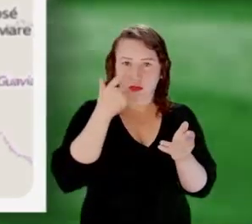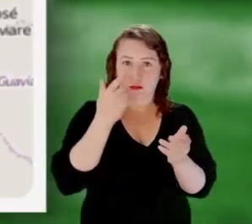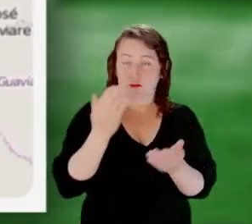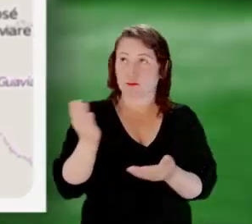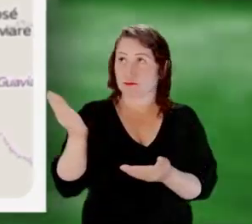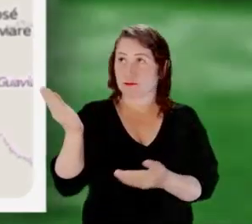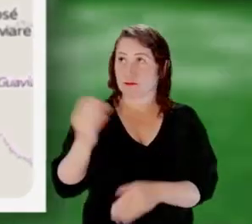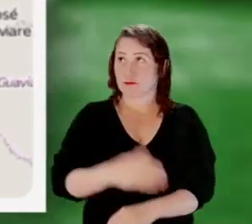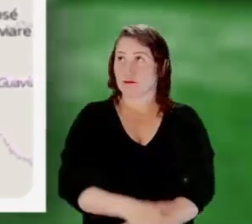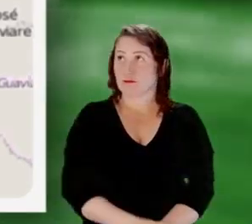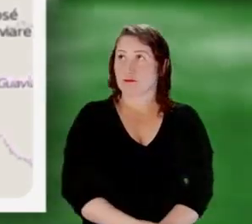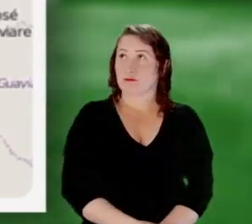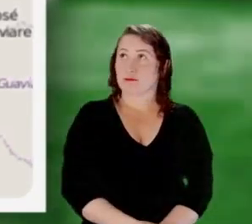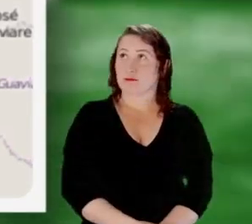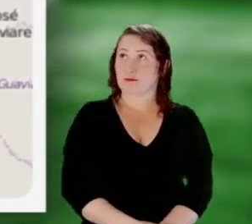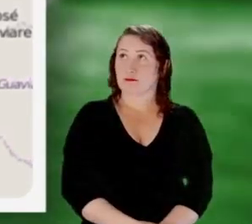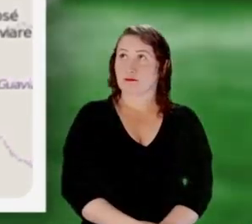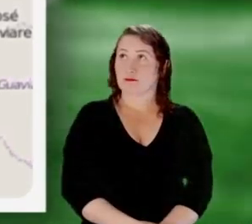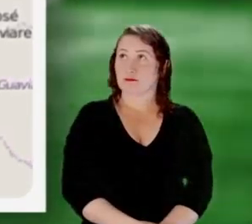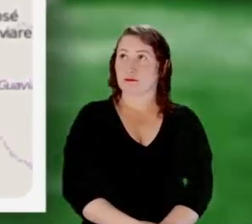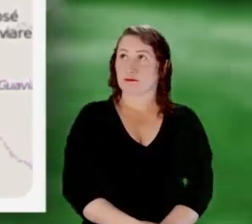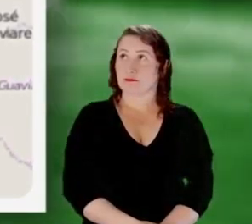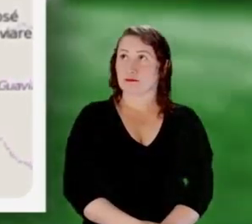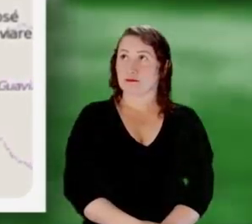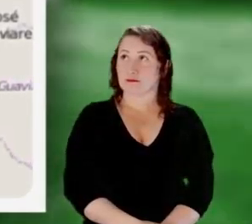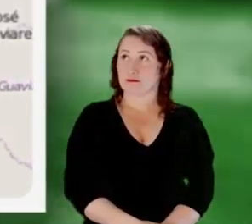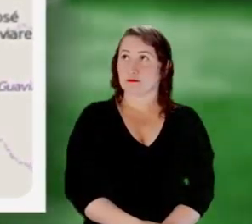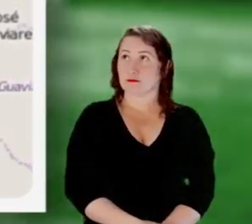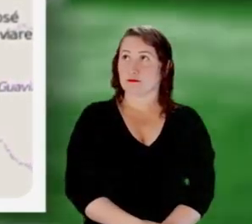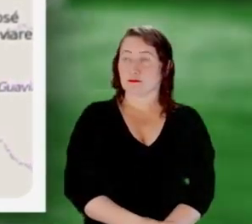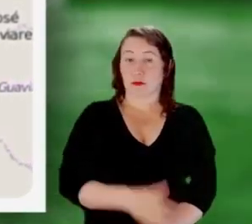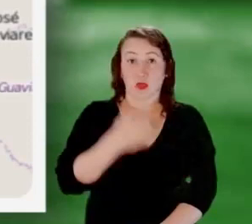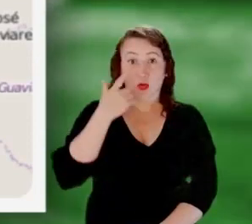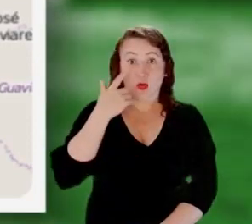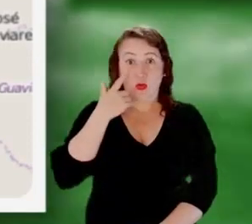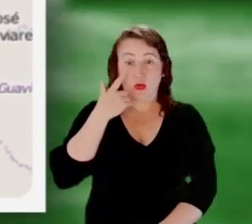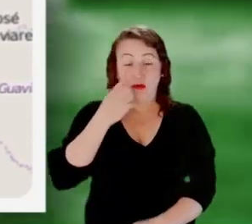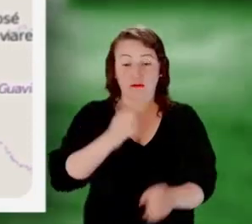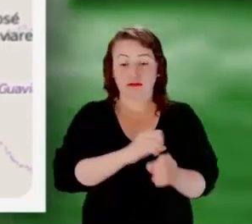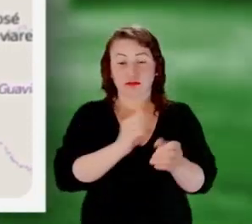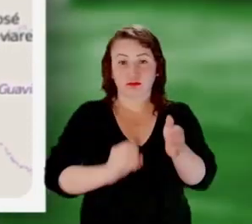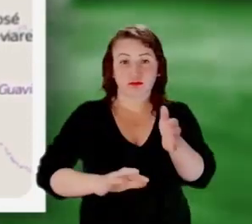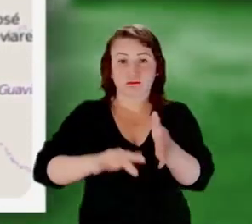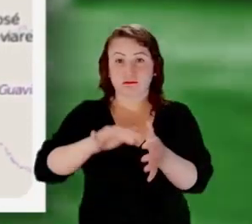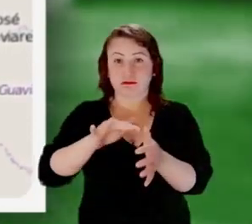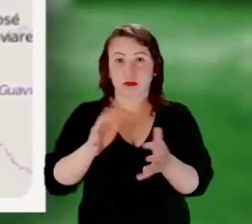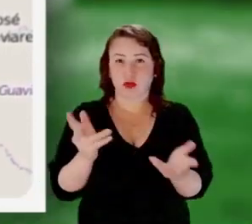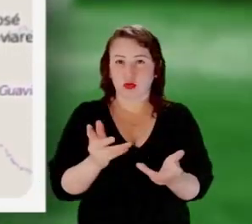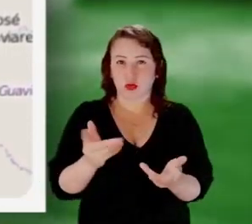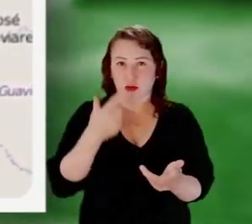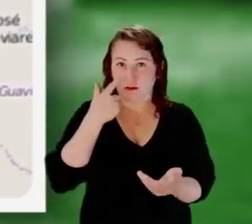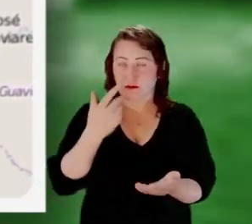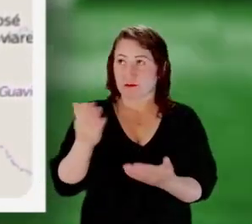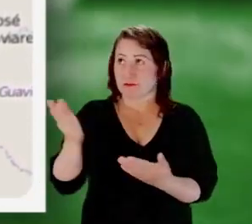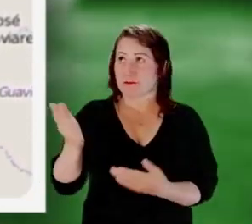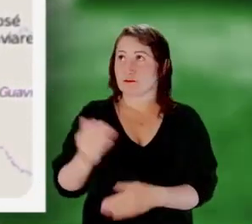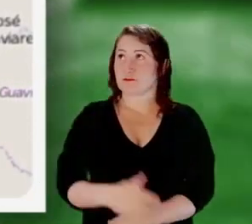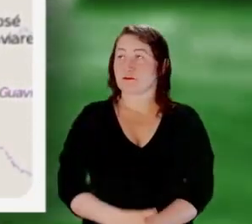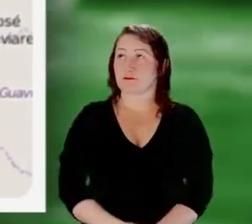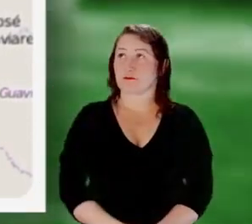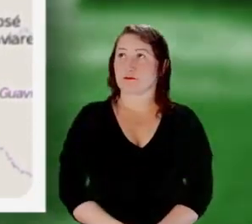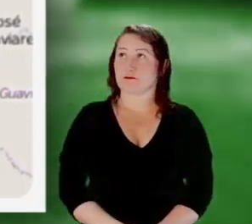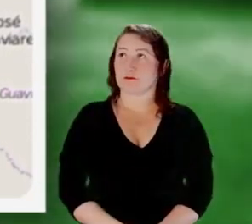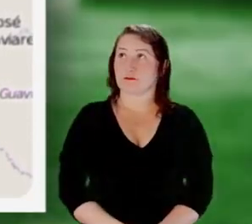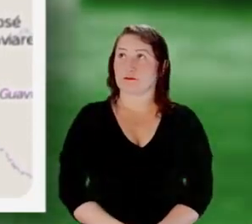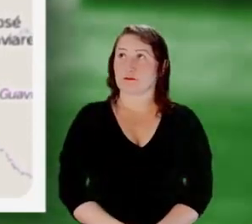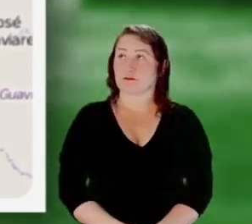La María, a la altura del municipio de La Estrella, en Antioquia. Atención a las inundaciones registradas a la altura del municipio de San